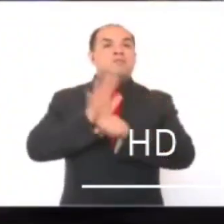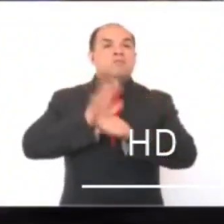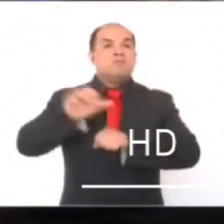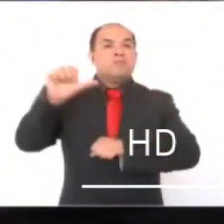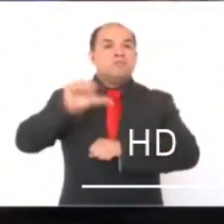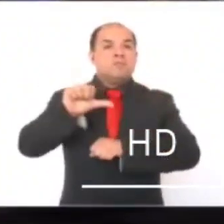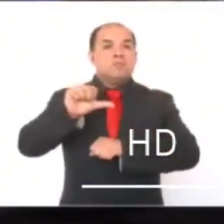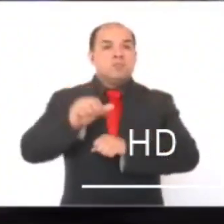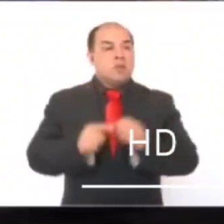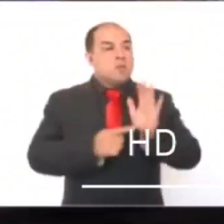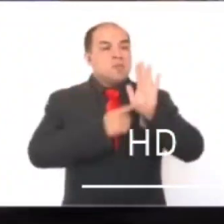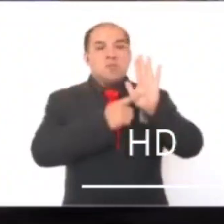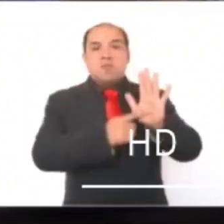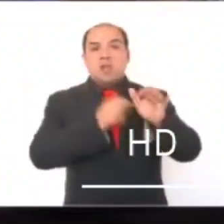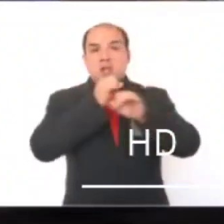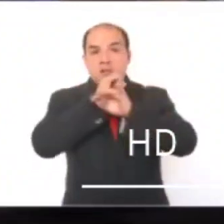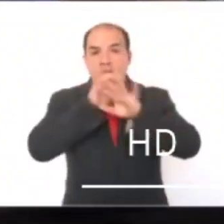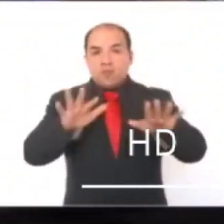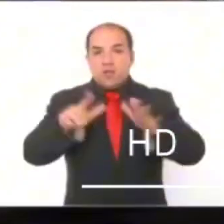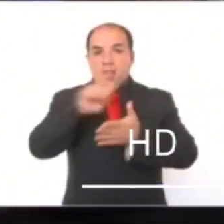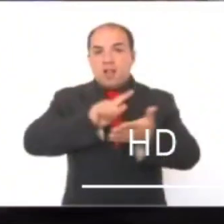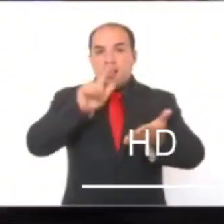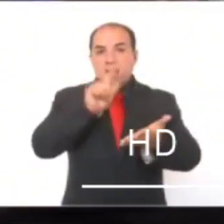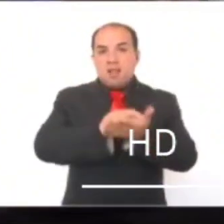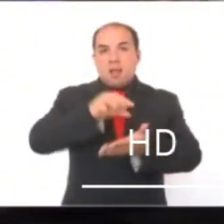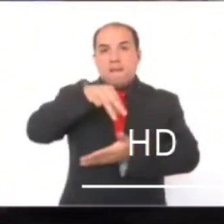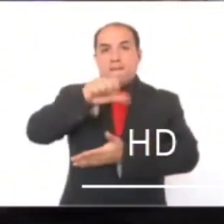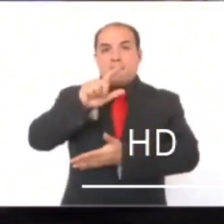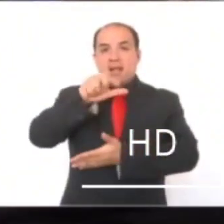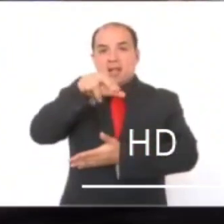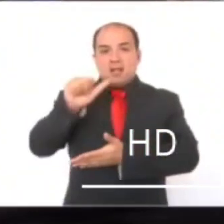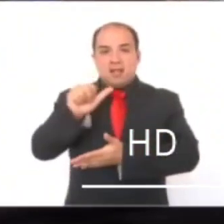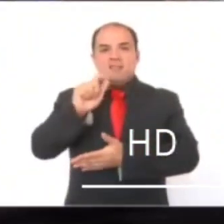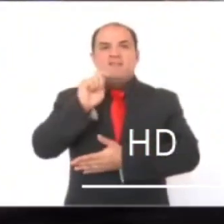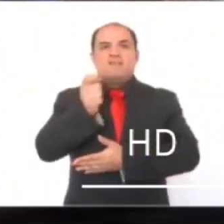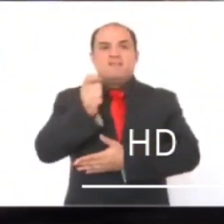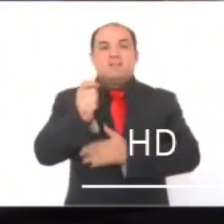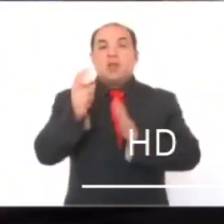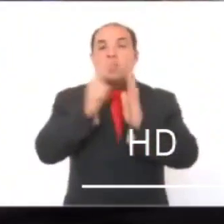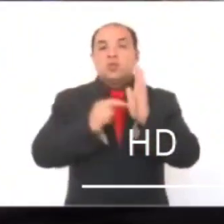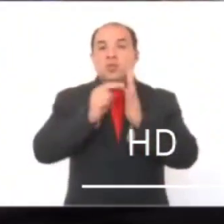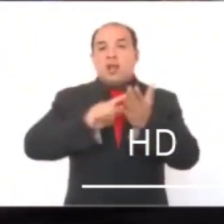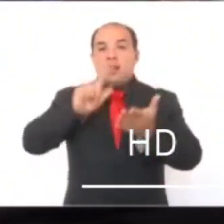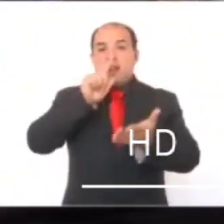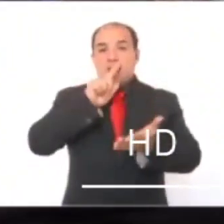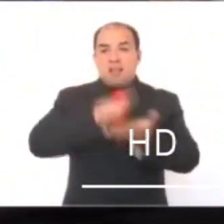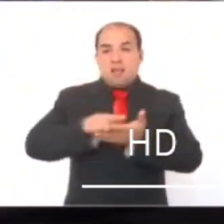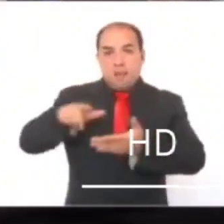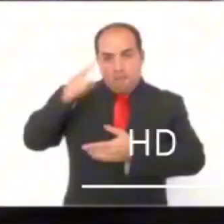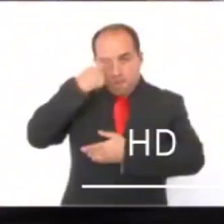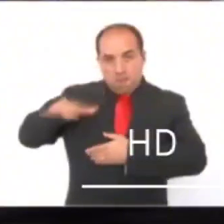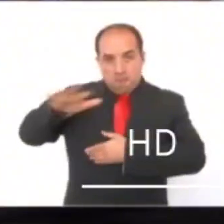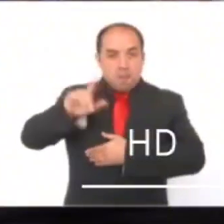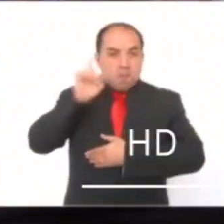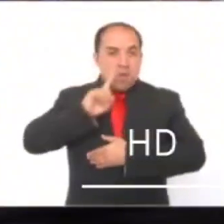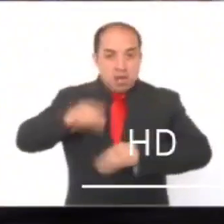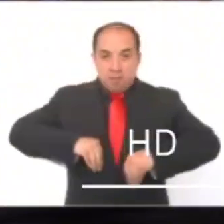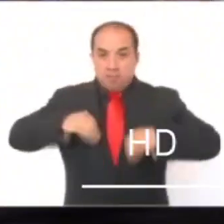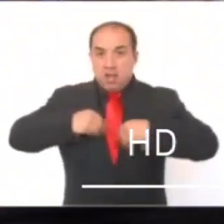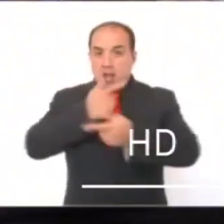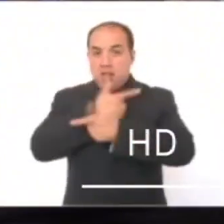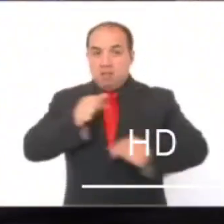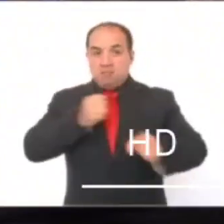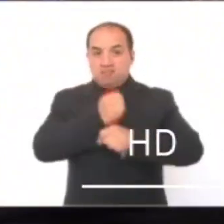de la publicación de la Ley Malena, reformas a la Ley de Acceso de las Mujeres a una Vida Libre de Violencia de la Ciudad de México y